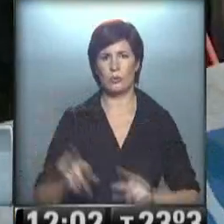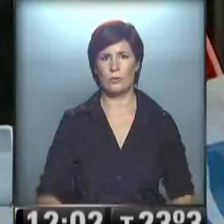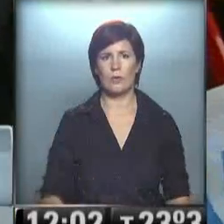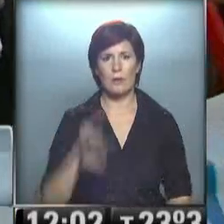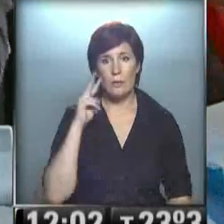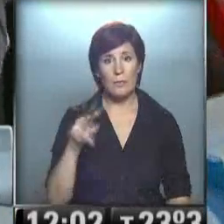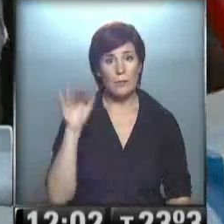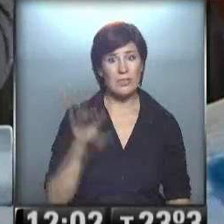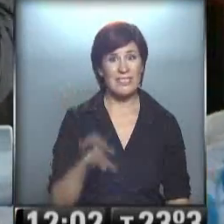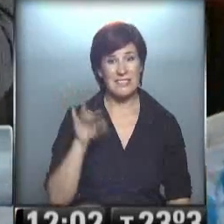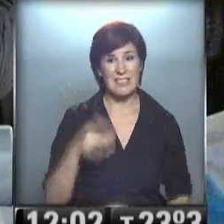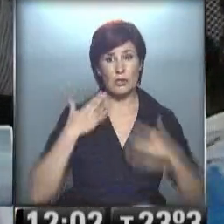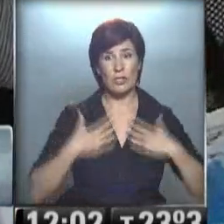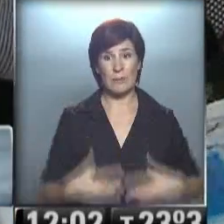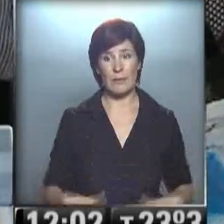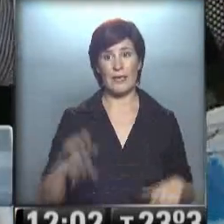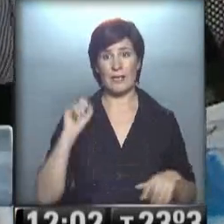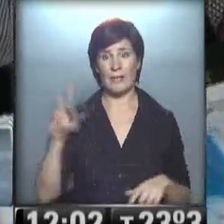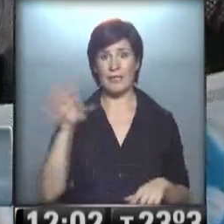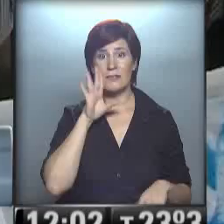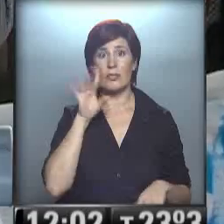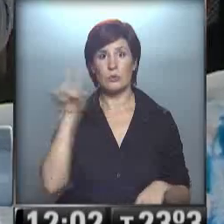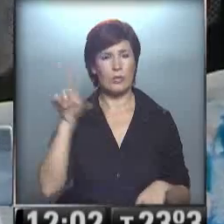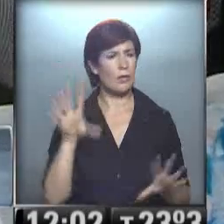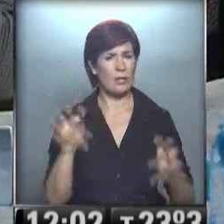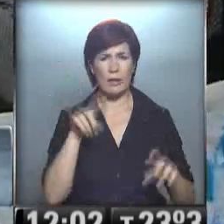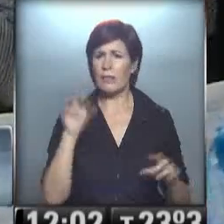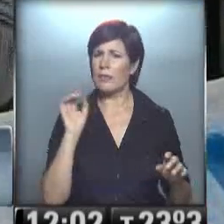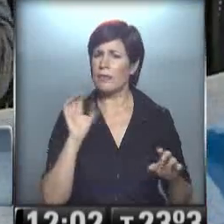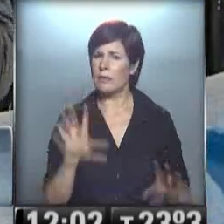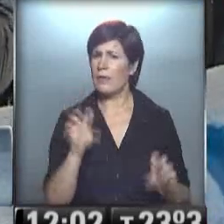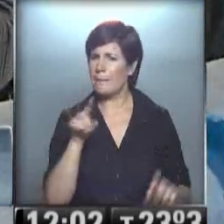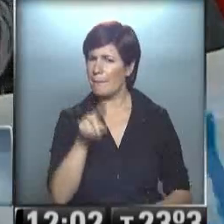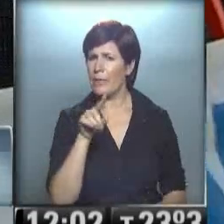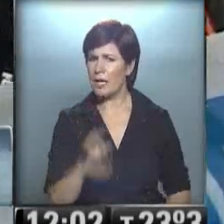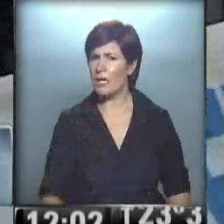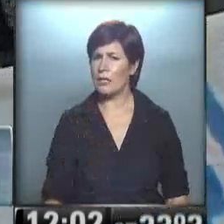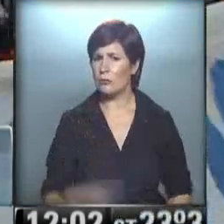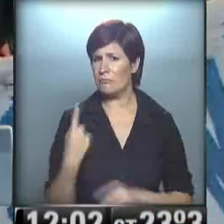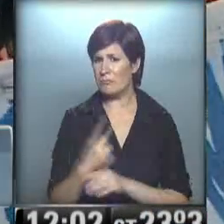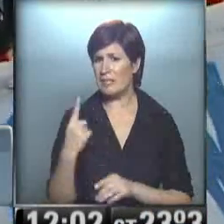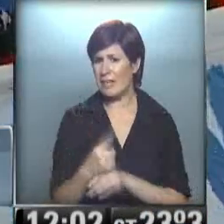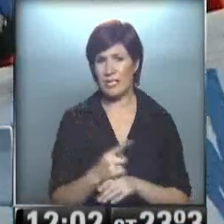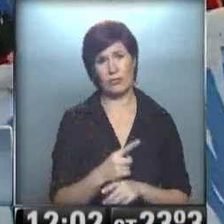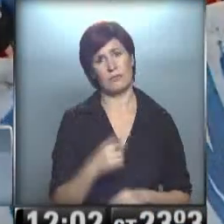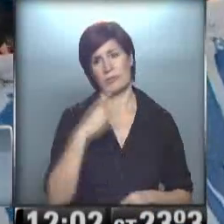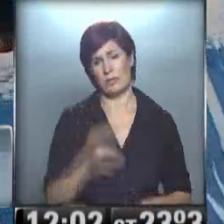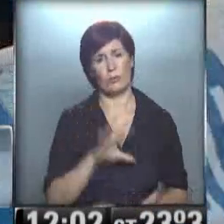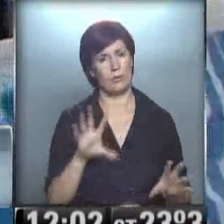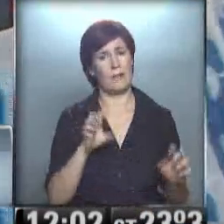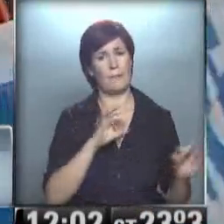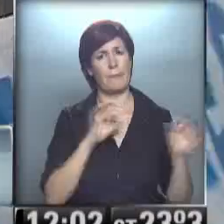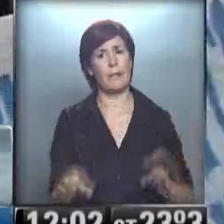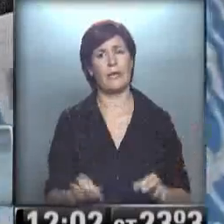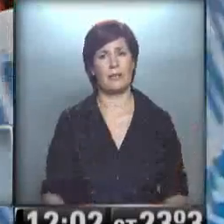está con la remera del Capitán América, sí, está tempranito, ¿eh? Porque para estar ahí en, claro, la valla hay primero que estar desde bien temprano,